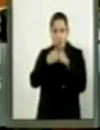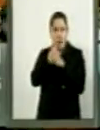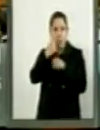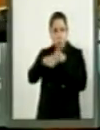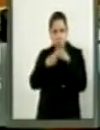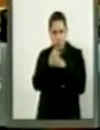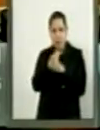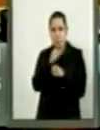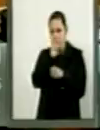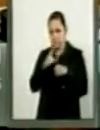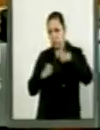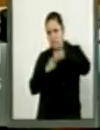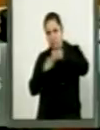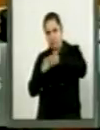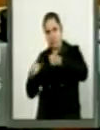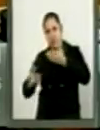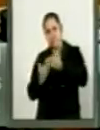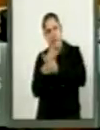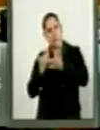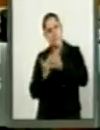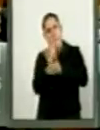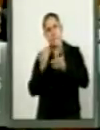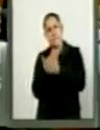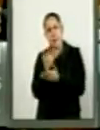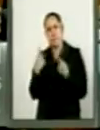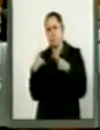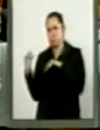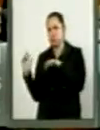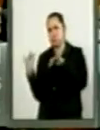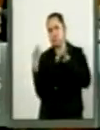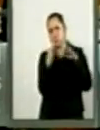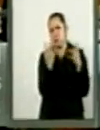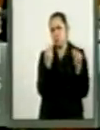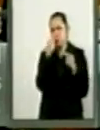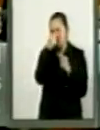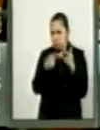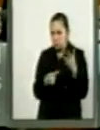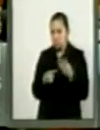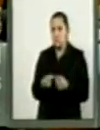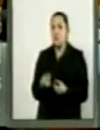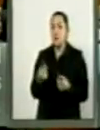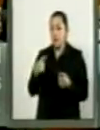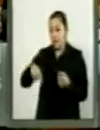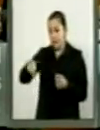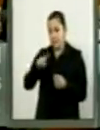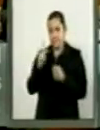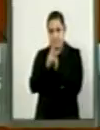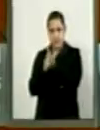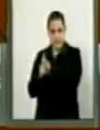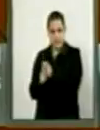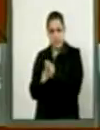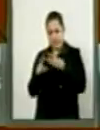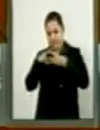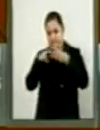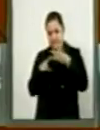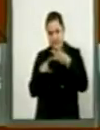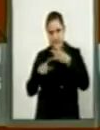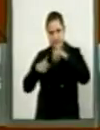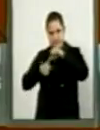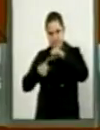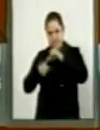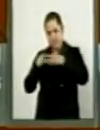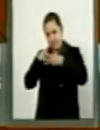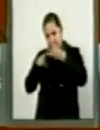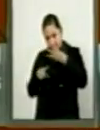sur de nuestro país. El número de refugiados y solicitantes de asilo procedentes de estos tres países de América Central